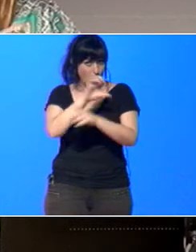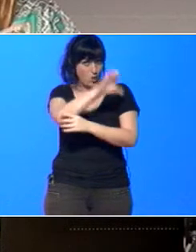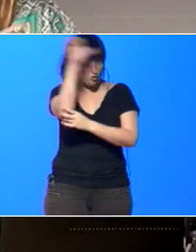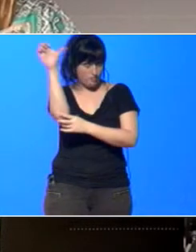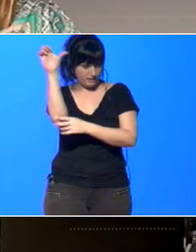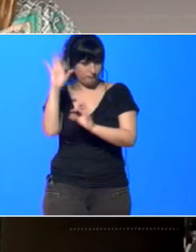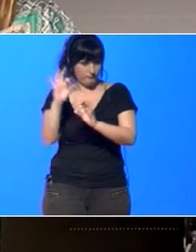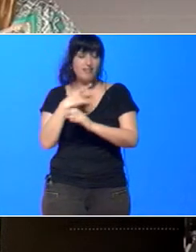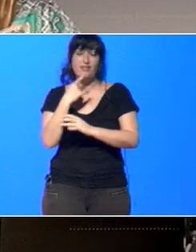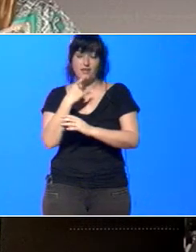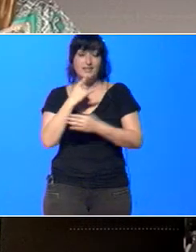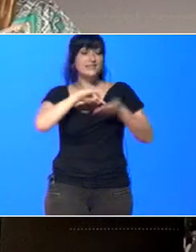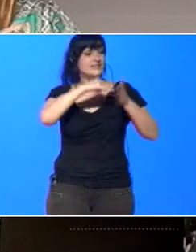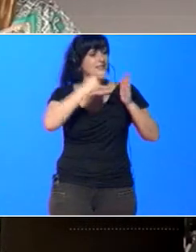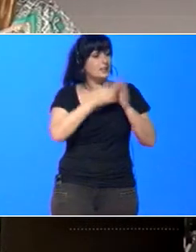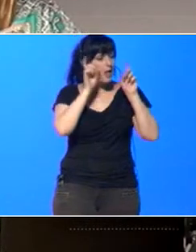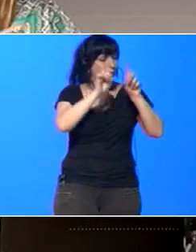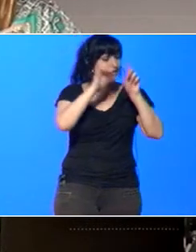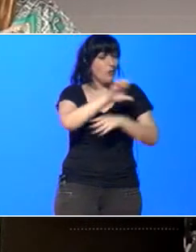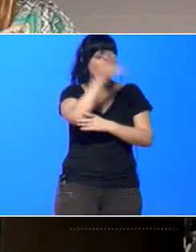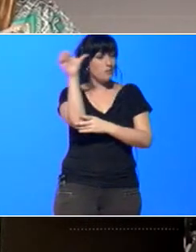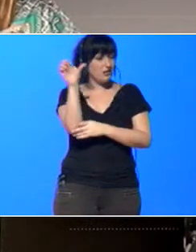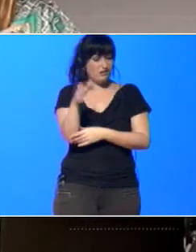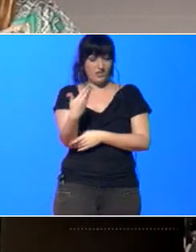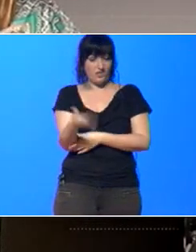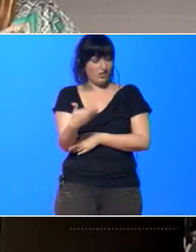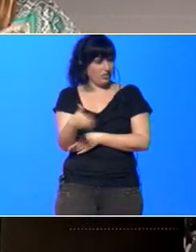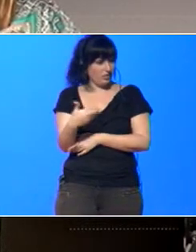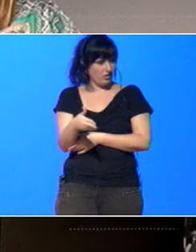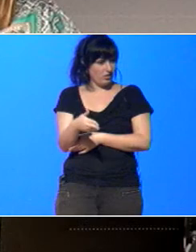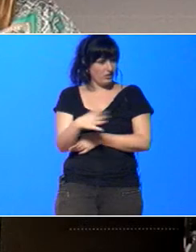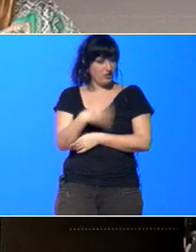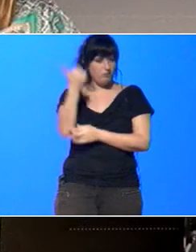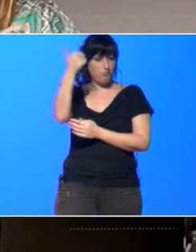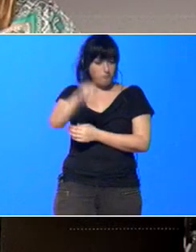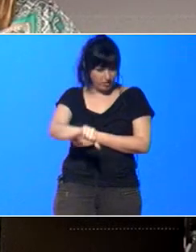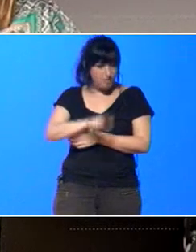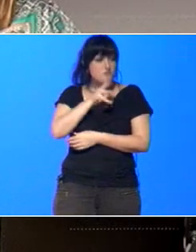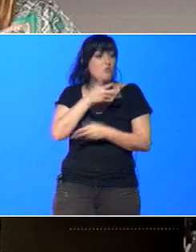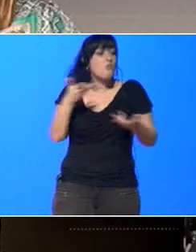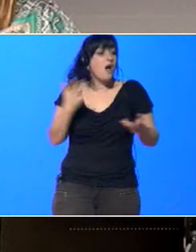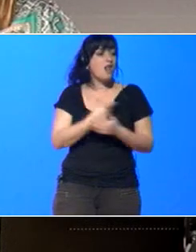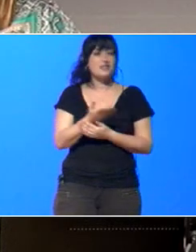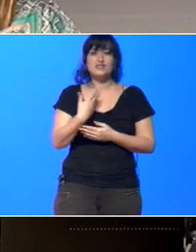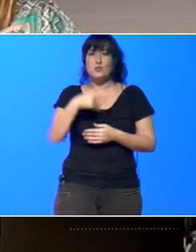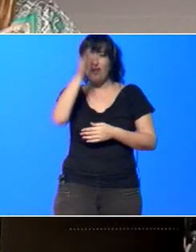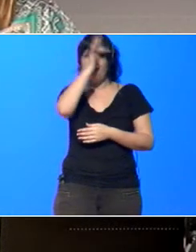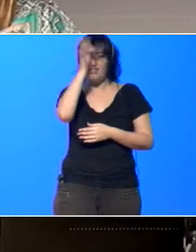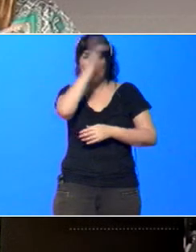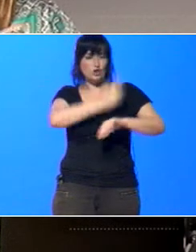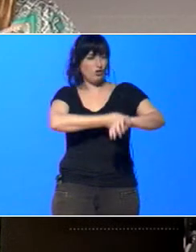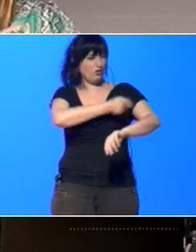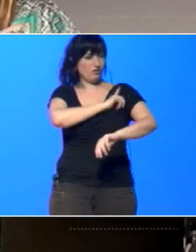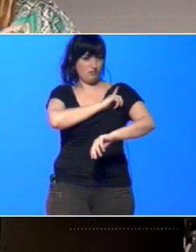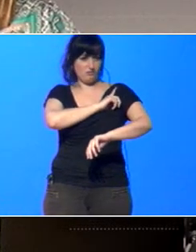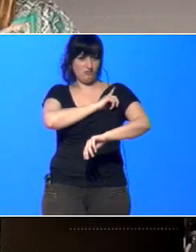los sistemas educativos europeos son malos y fracasan porque son demasiado teóricos. Tienen